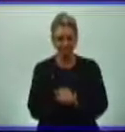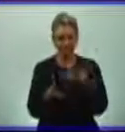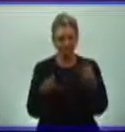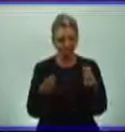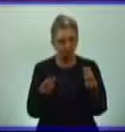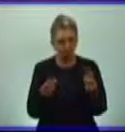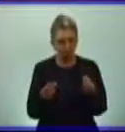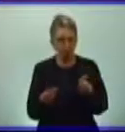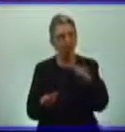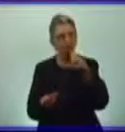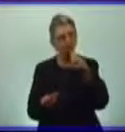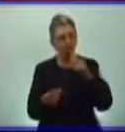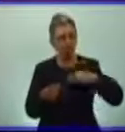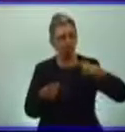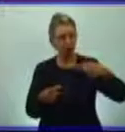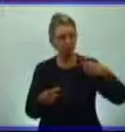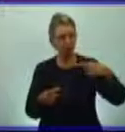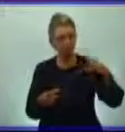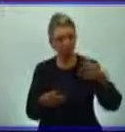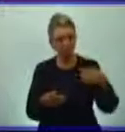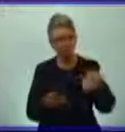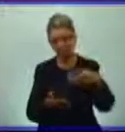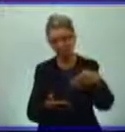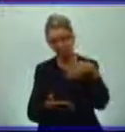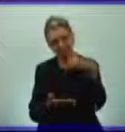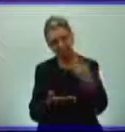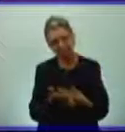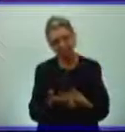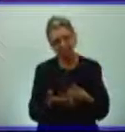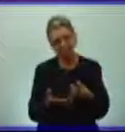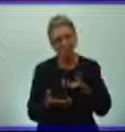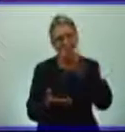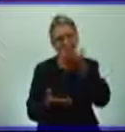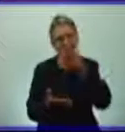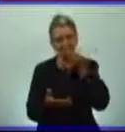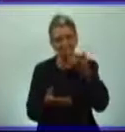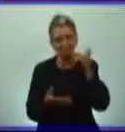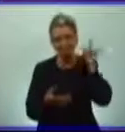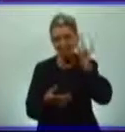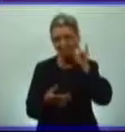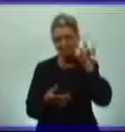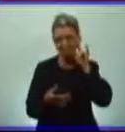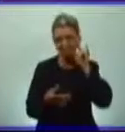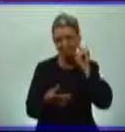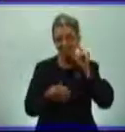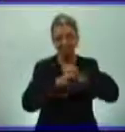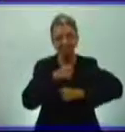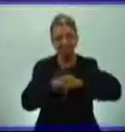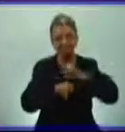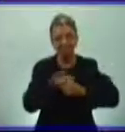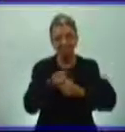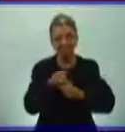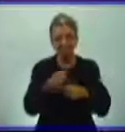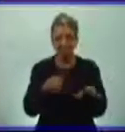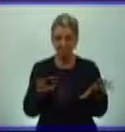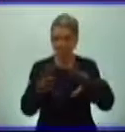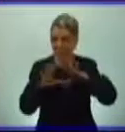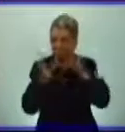que consumimos a diario, como los vegetales, la fruta, la leche, el queso, en su